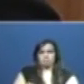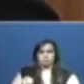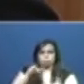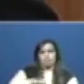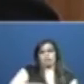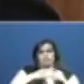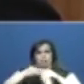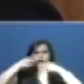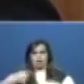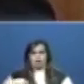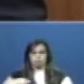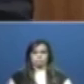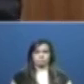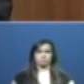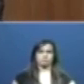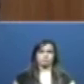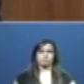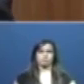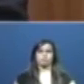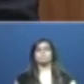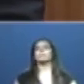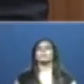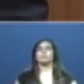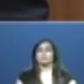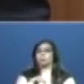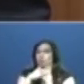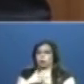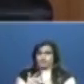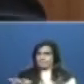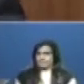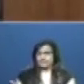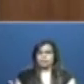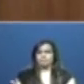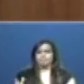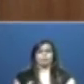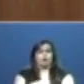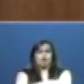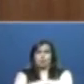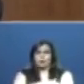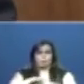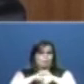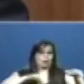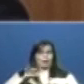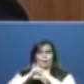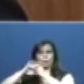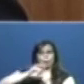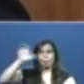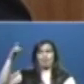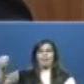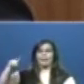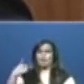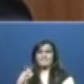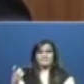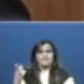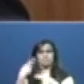de estas frente a la urgencia de esta situación la mayoría de los gobiernos de la Unión Europea han debido